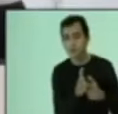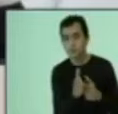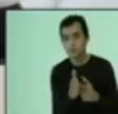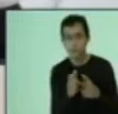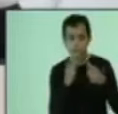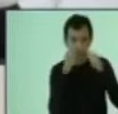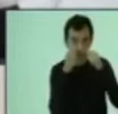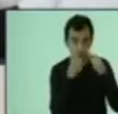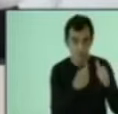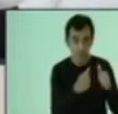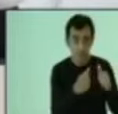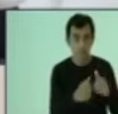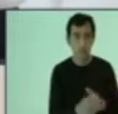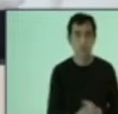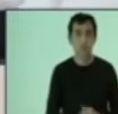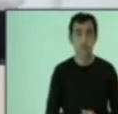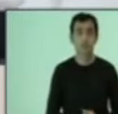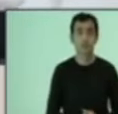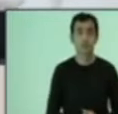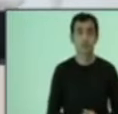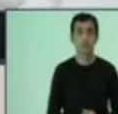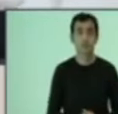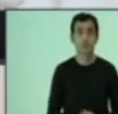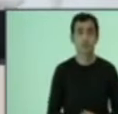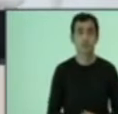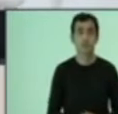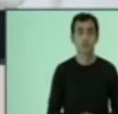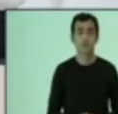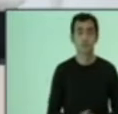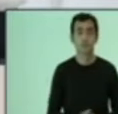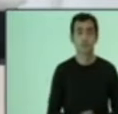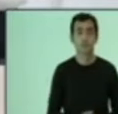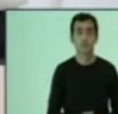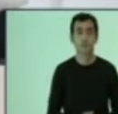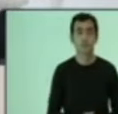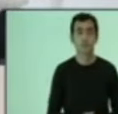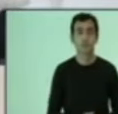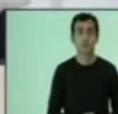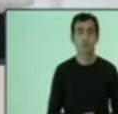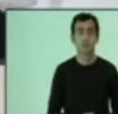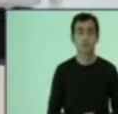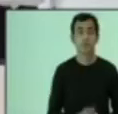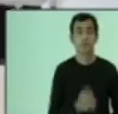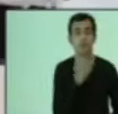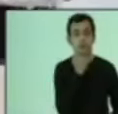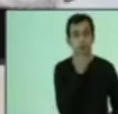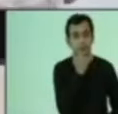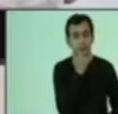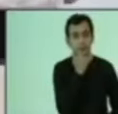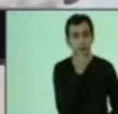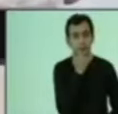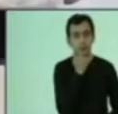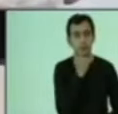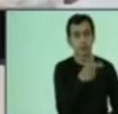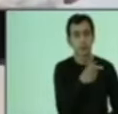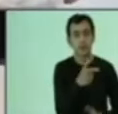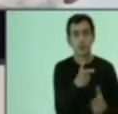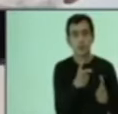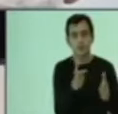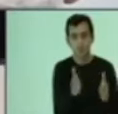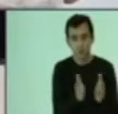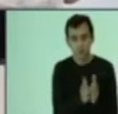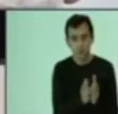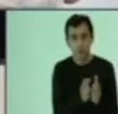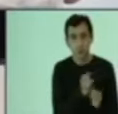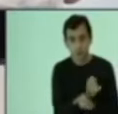Candidato independiente tiene 4 segundos también. Candidato independiente. Pues con la disculpa, el candidato independiente también